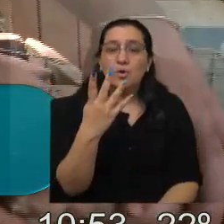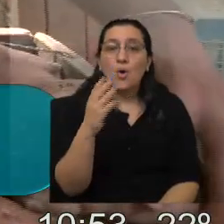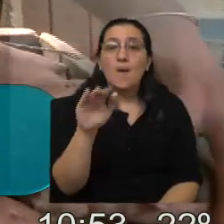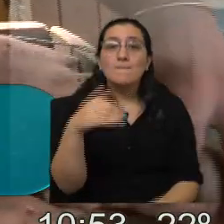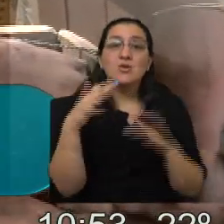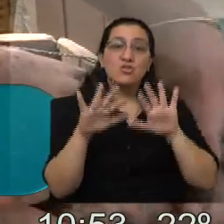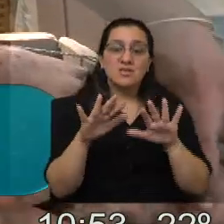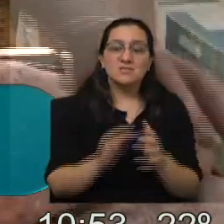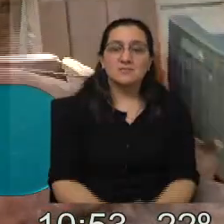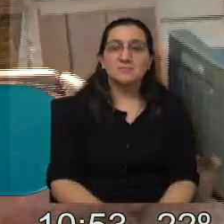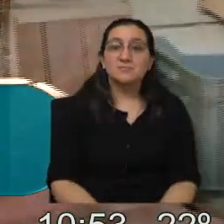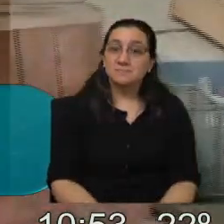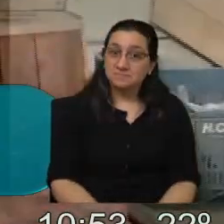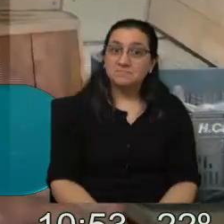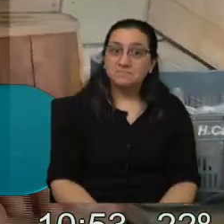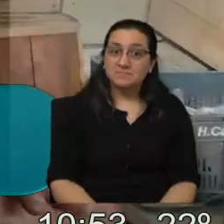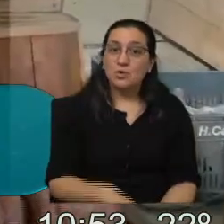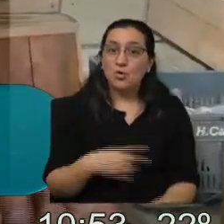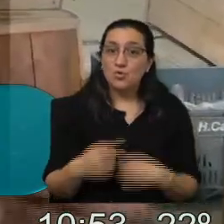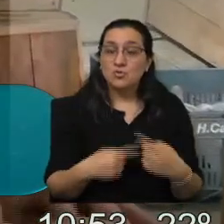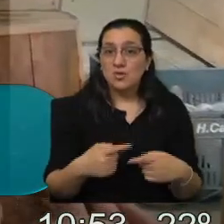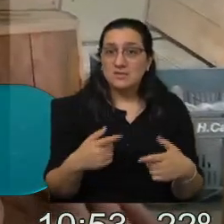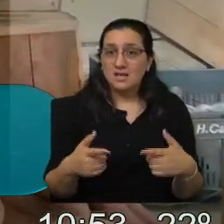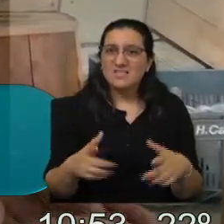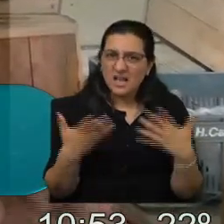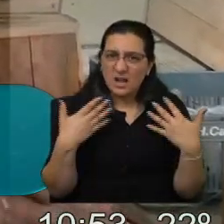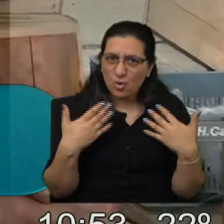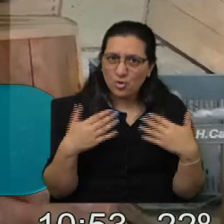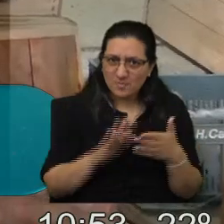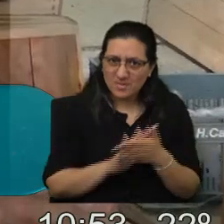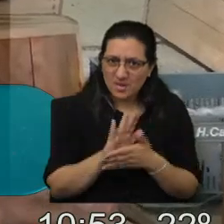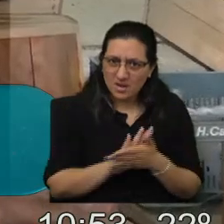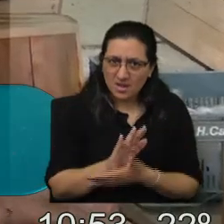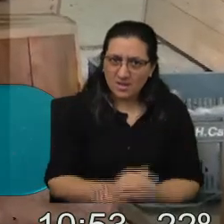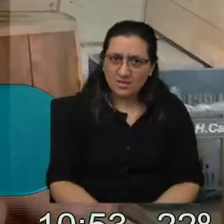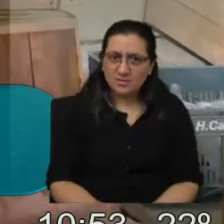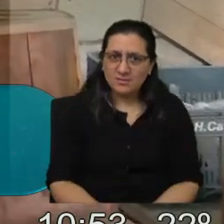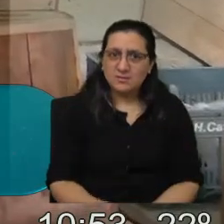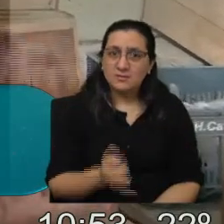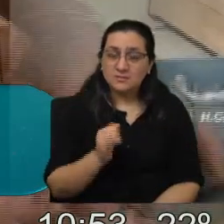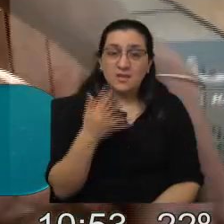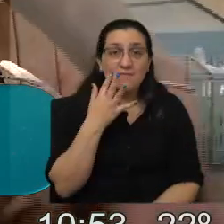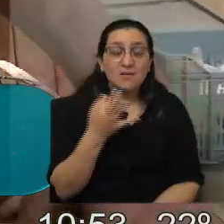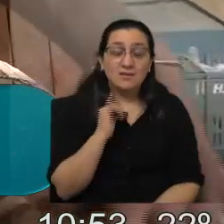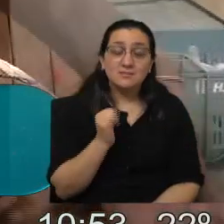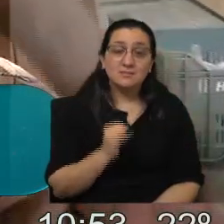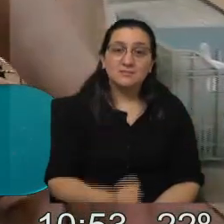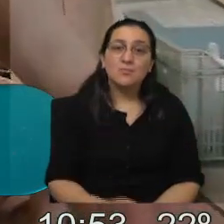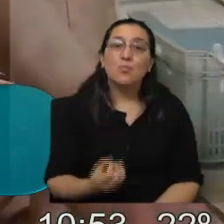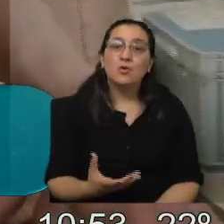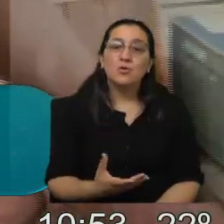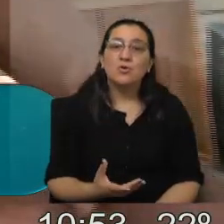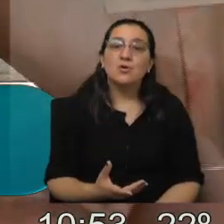mañana. Era lo tremendo. Seguía haciendo calor a la hora que vino. Vio que hoy estuvo intenso. Es verdad, sí. Bueno, ¿qué